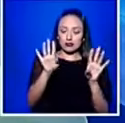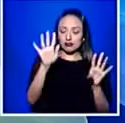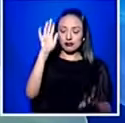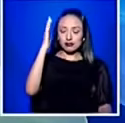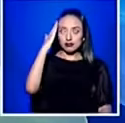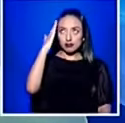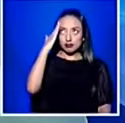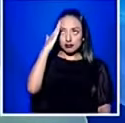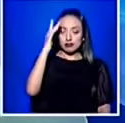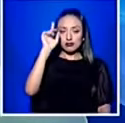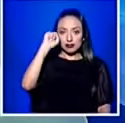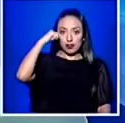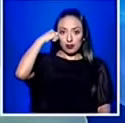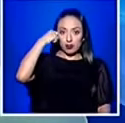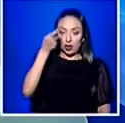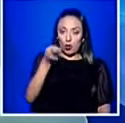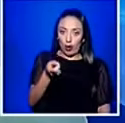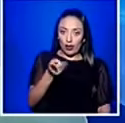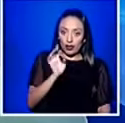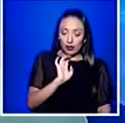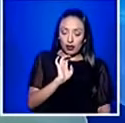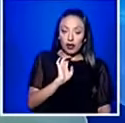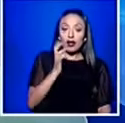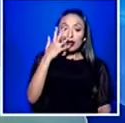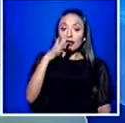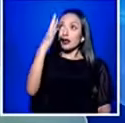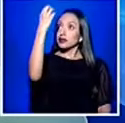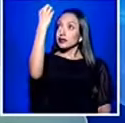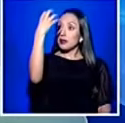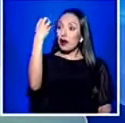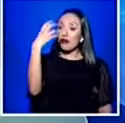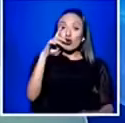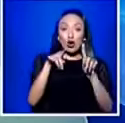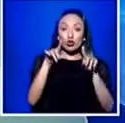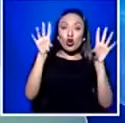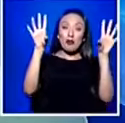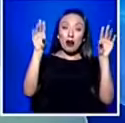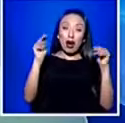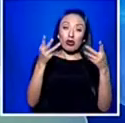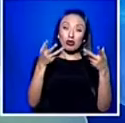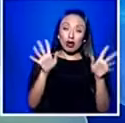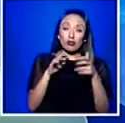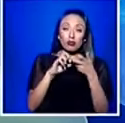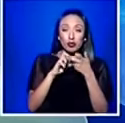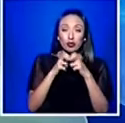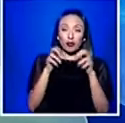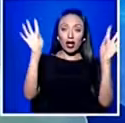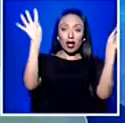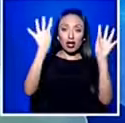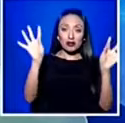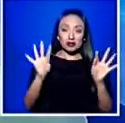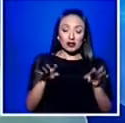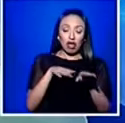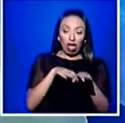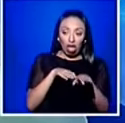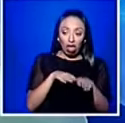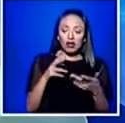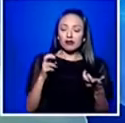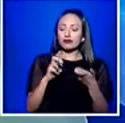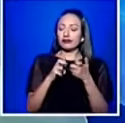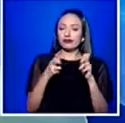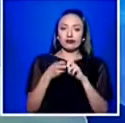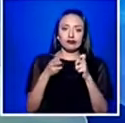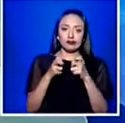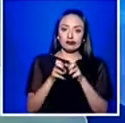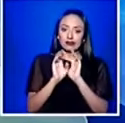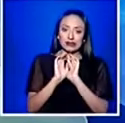olvidar y a conducir con mucho cuidado porque ya hay semáforos apagados precisamente por los cortes de energía que en algunos sectores ya comenzaron a